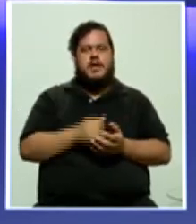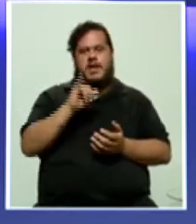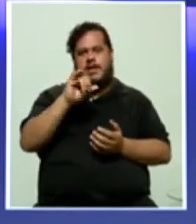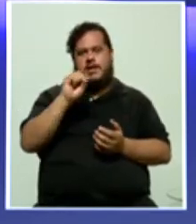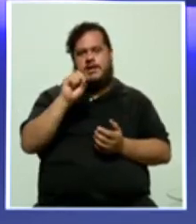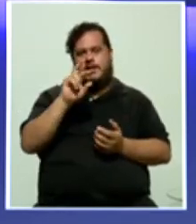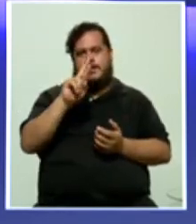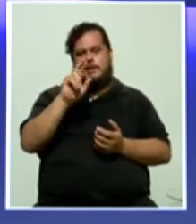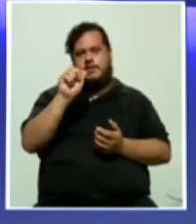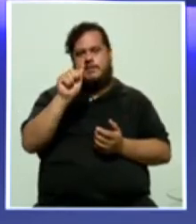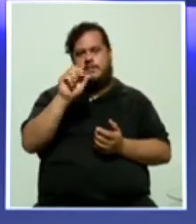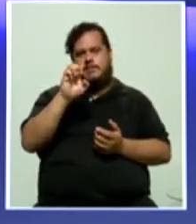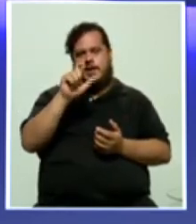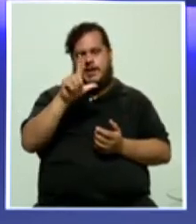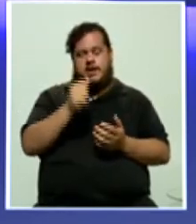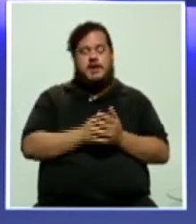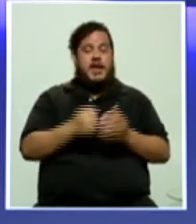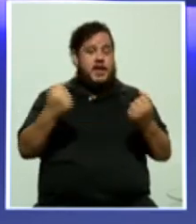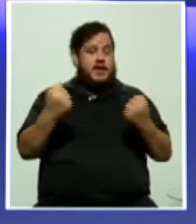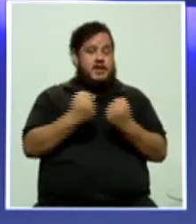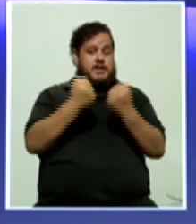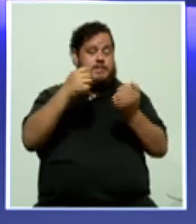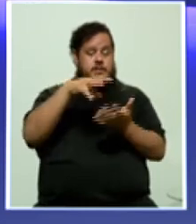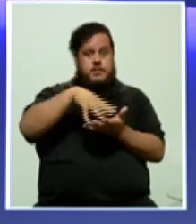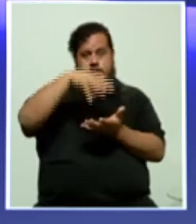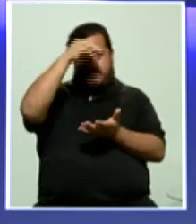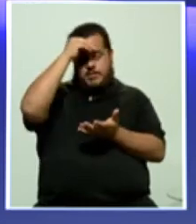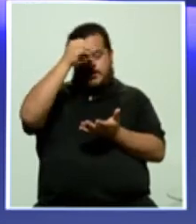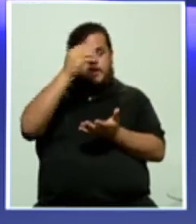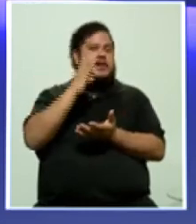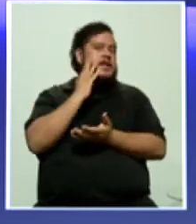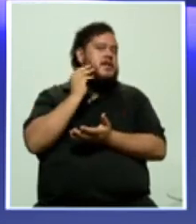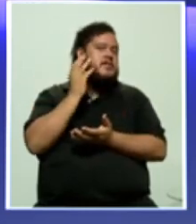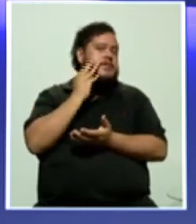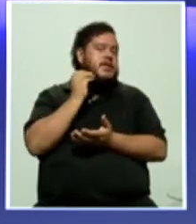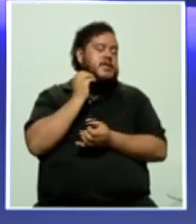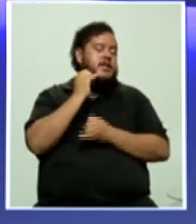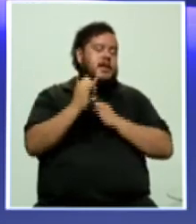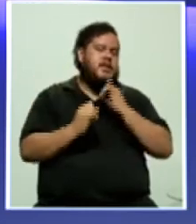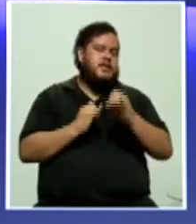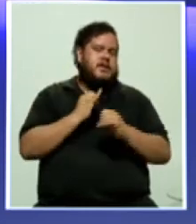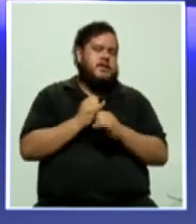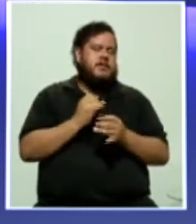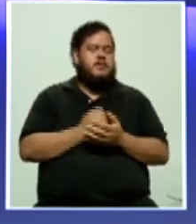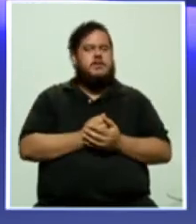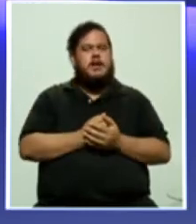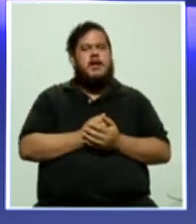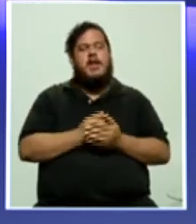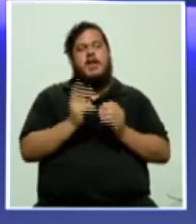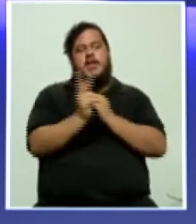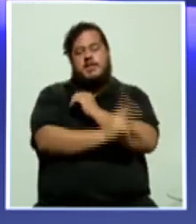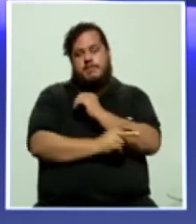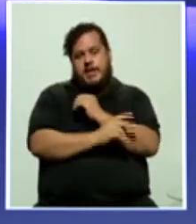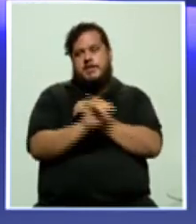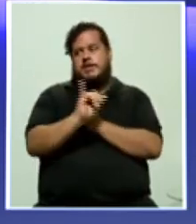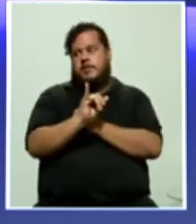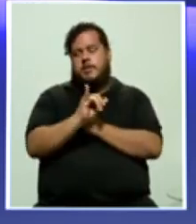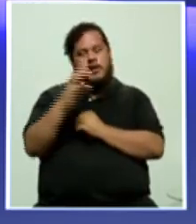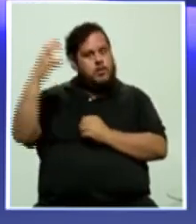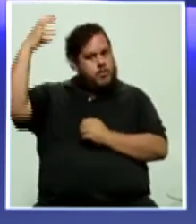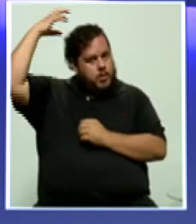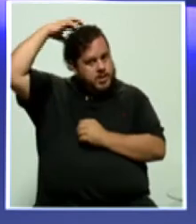El desafío de aprender de la experiencia internacional de países como Israel, que han